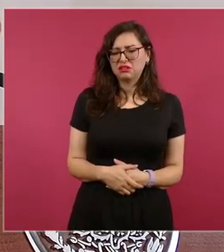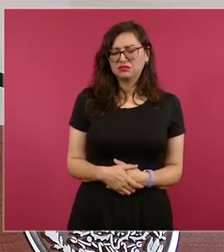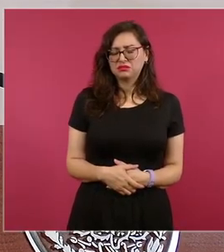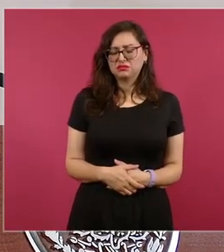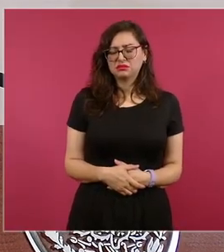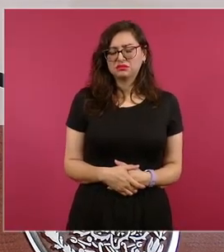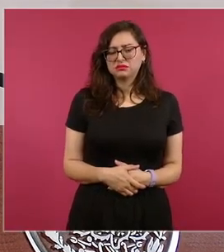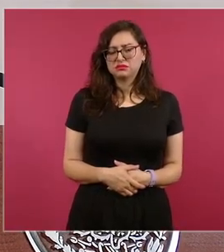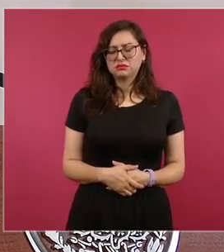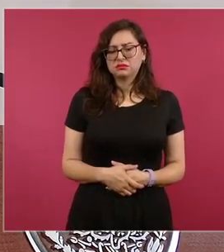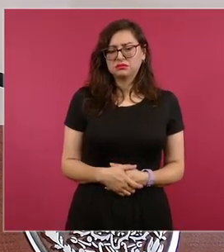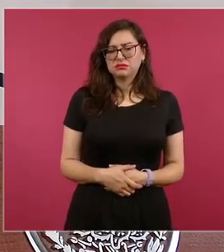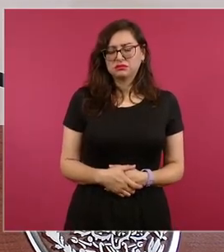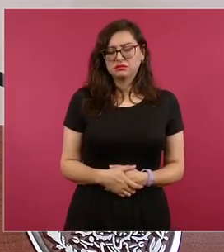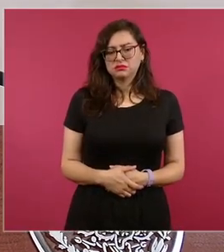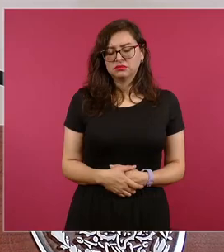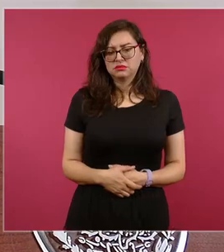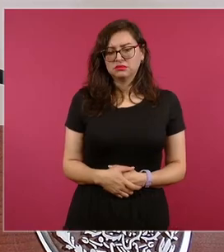Imagínense